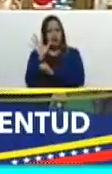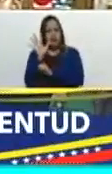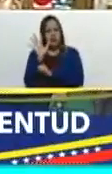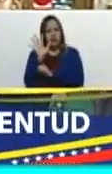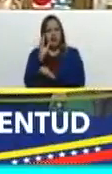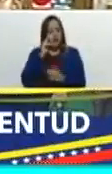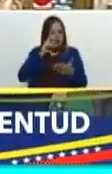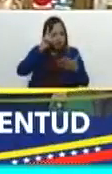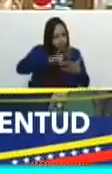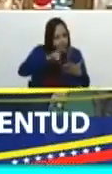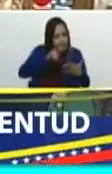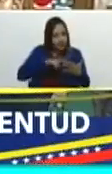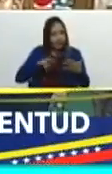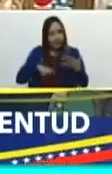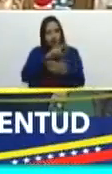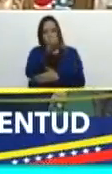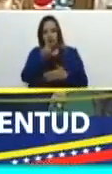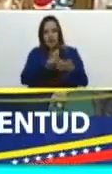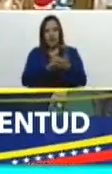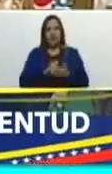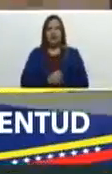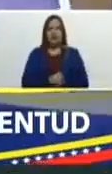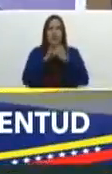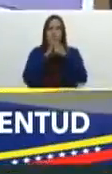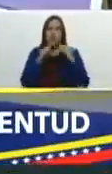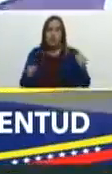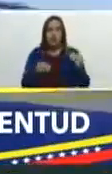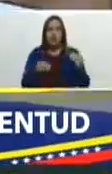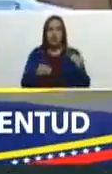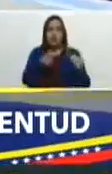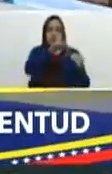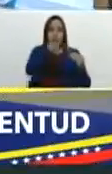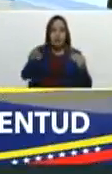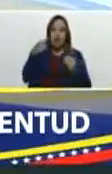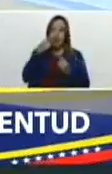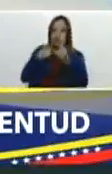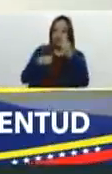revisando completo todas las expectativas que hay,